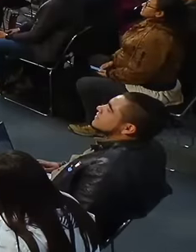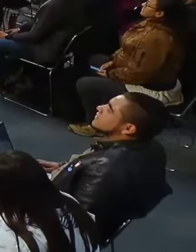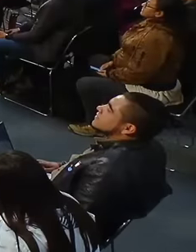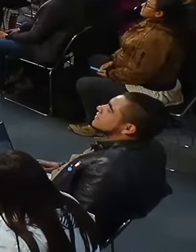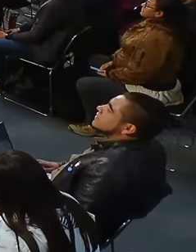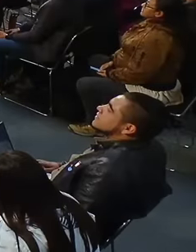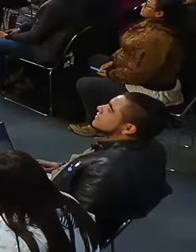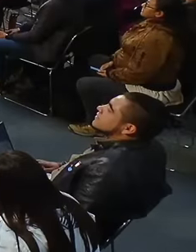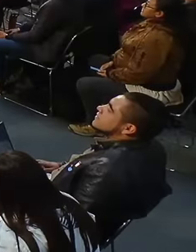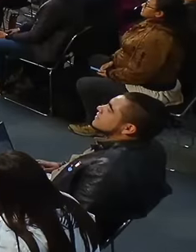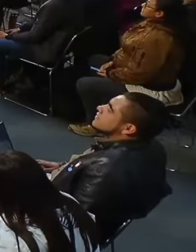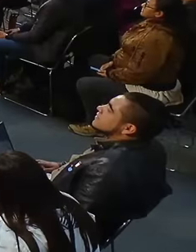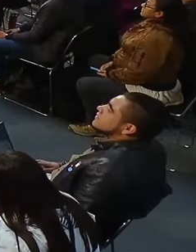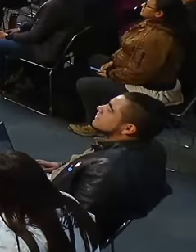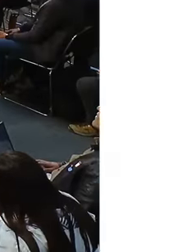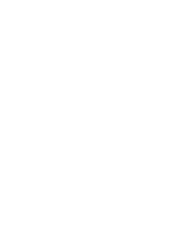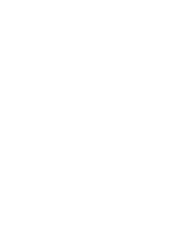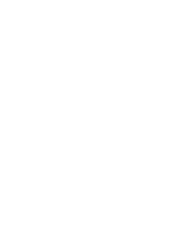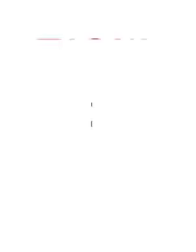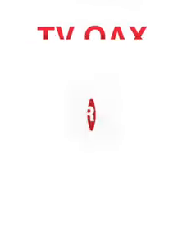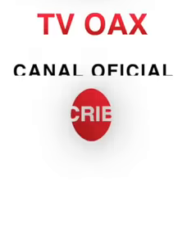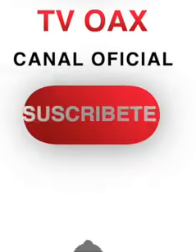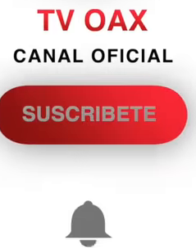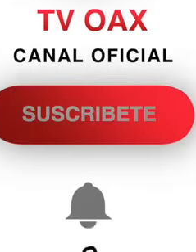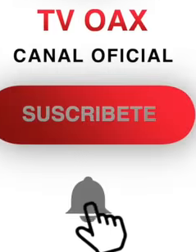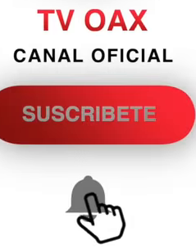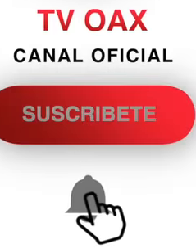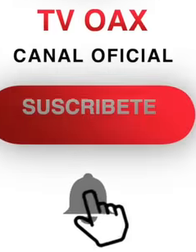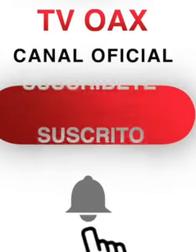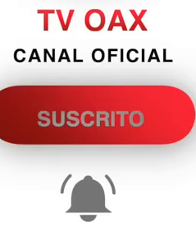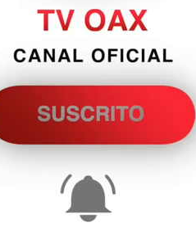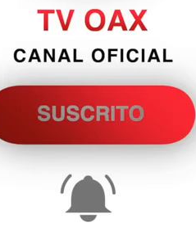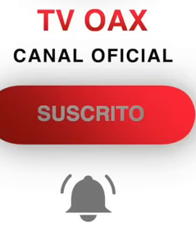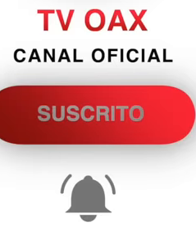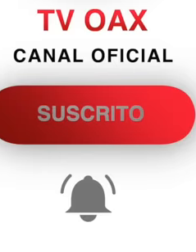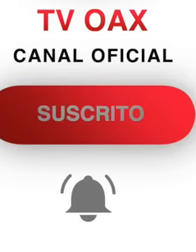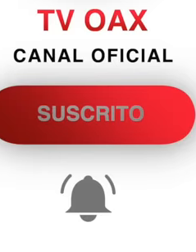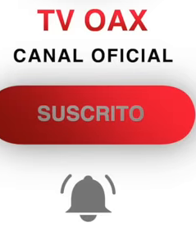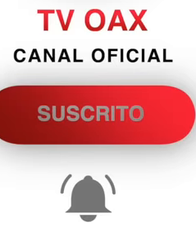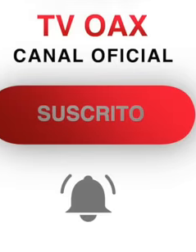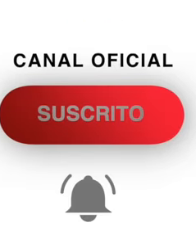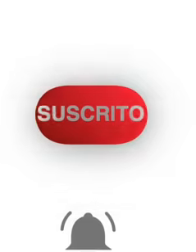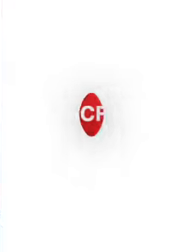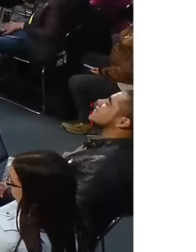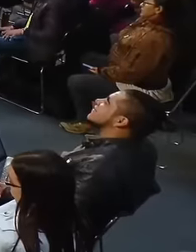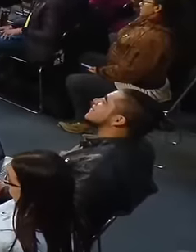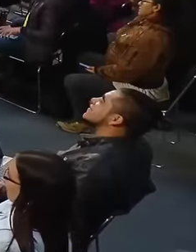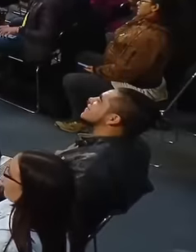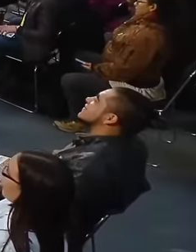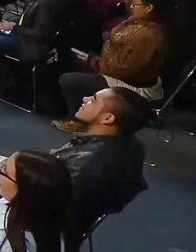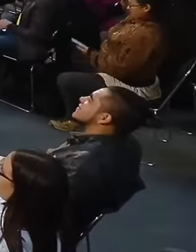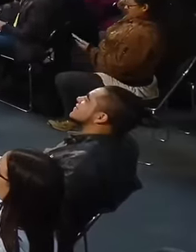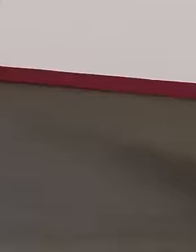¡Suave patria! Muchas gracias a todos y todas. Buen día.